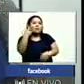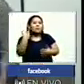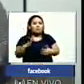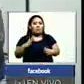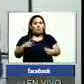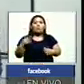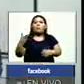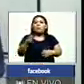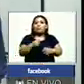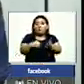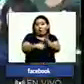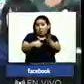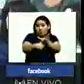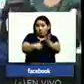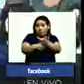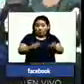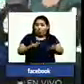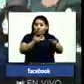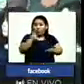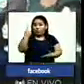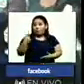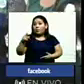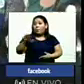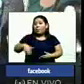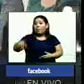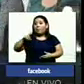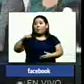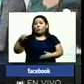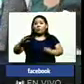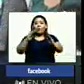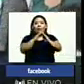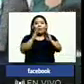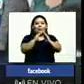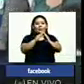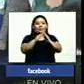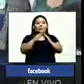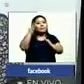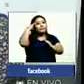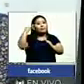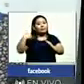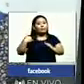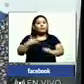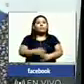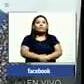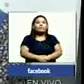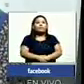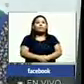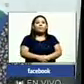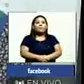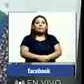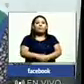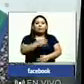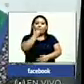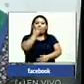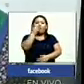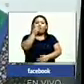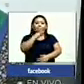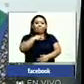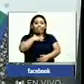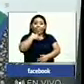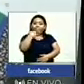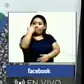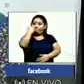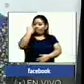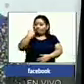iniciativa cuenta con el respaldo de la Alcaldía de Santa Tecla a través de la Casa de la Mujer Tecleña. De verdad es un